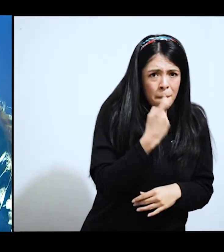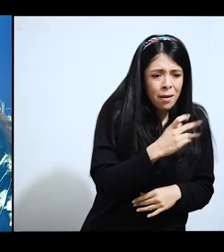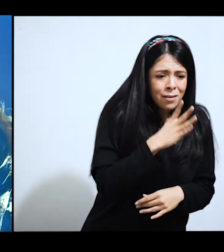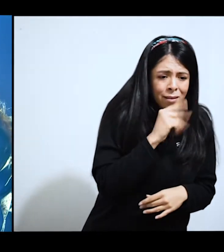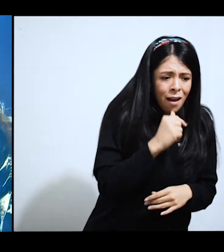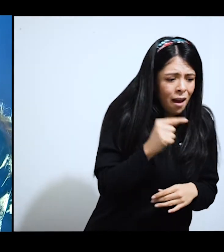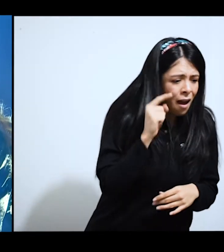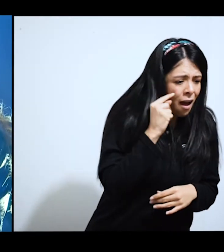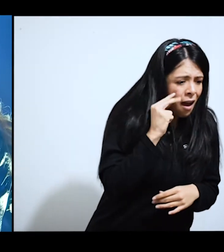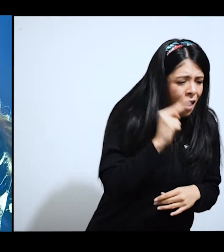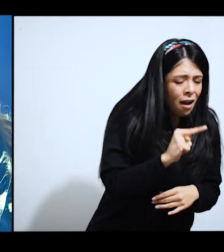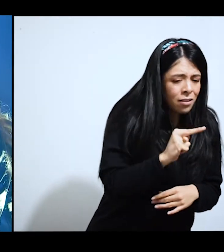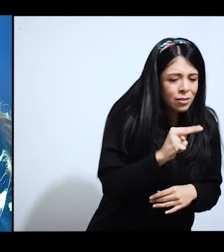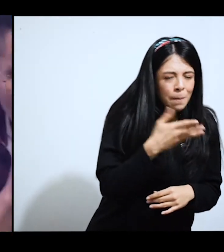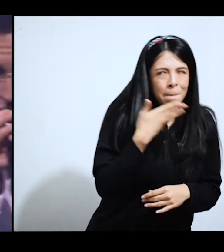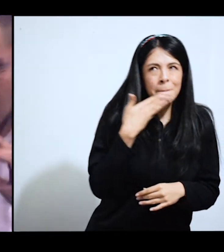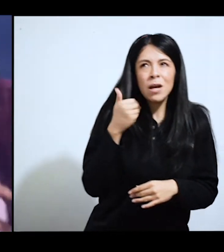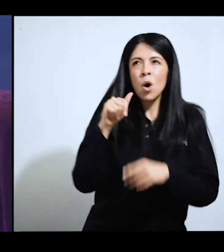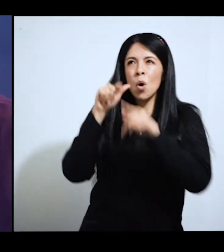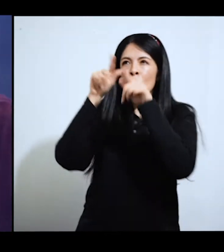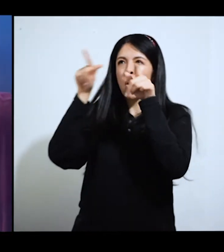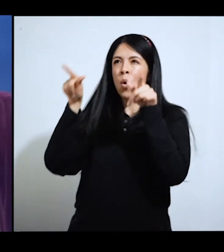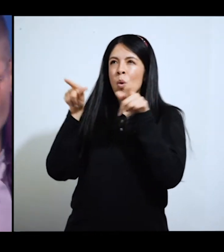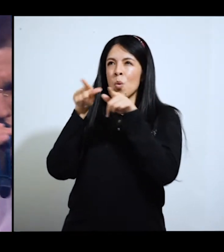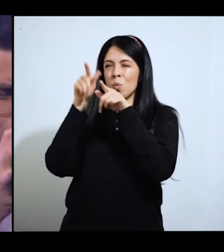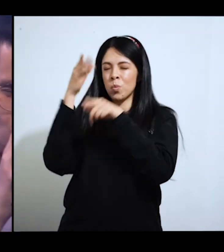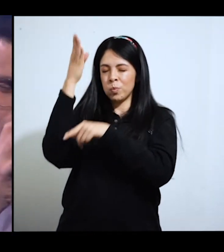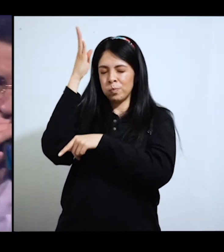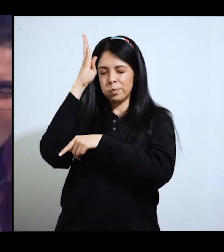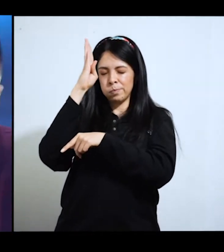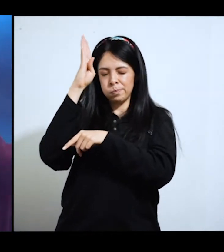tus pies, Jesús, que estar a